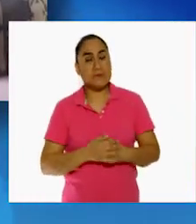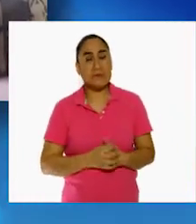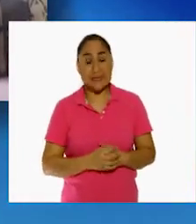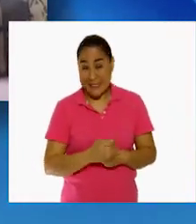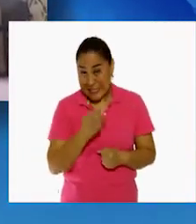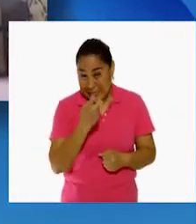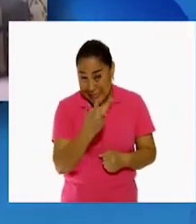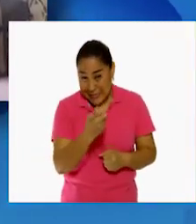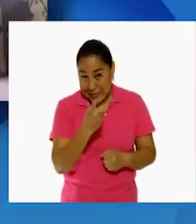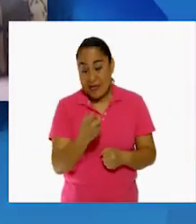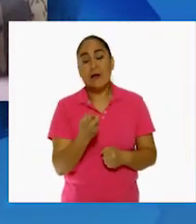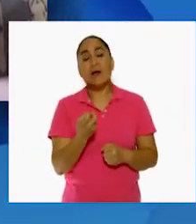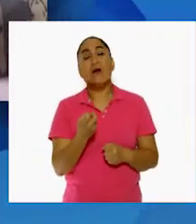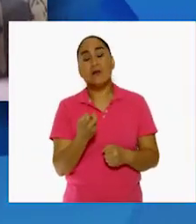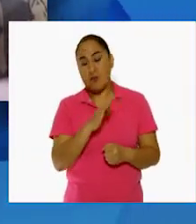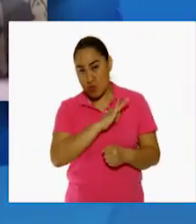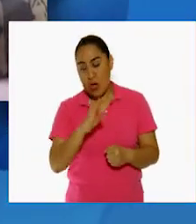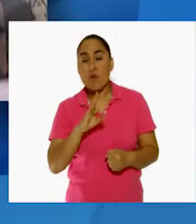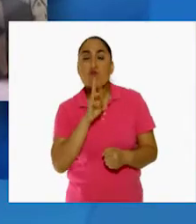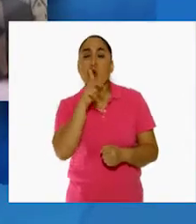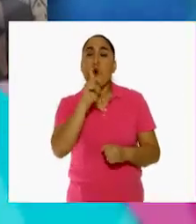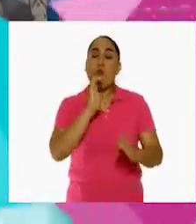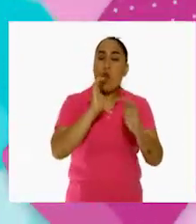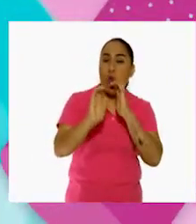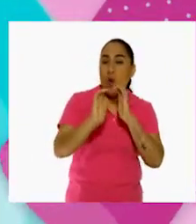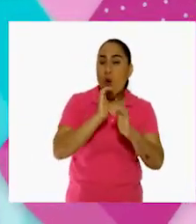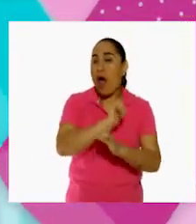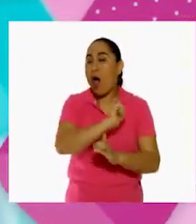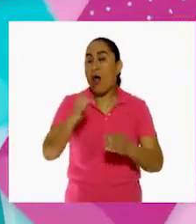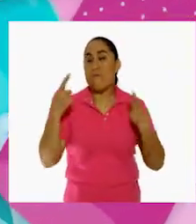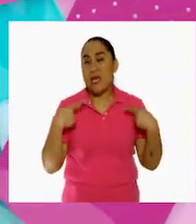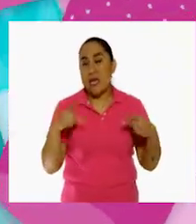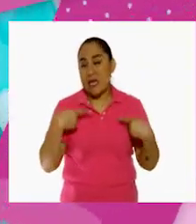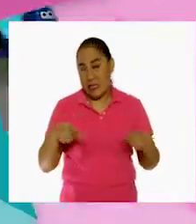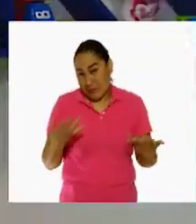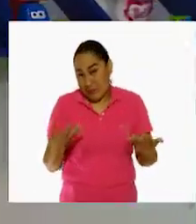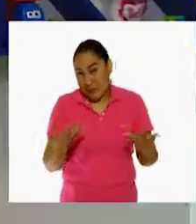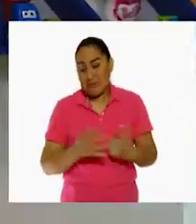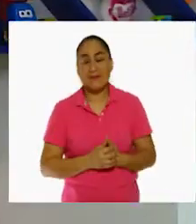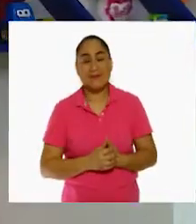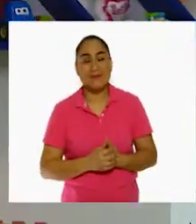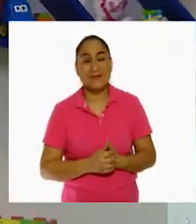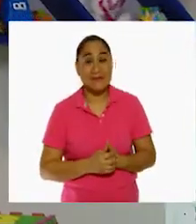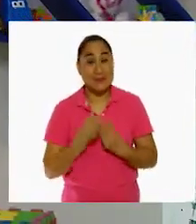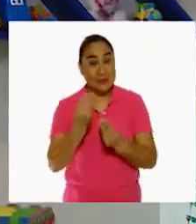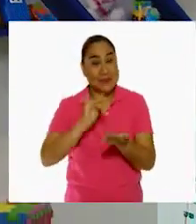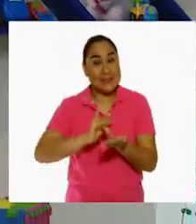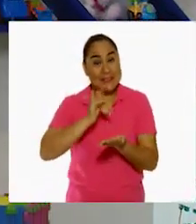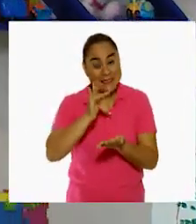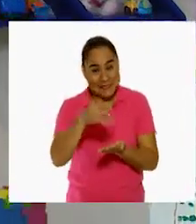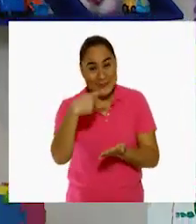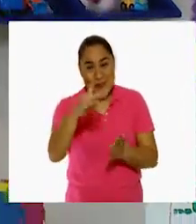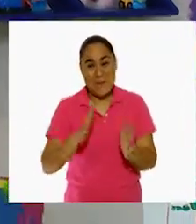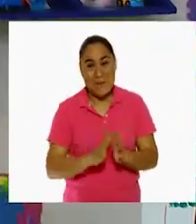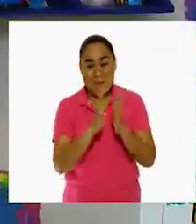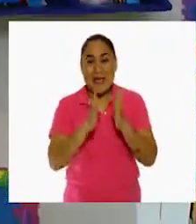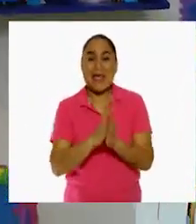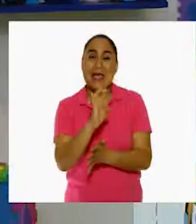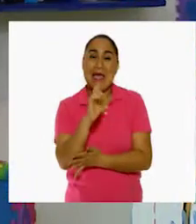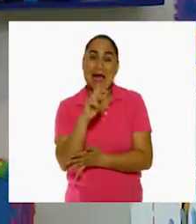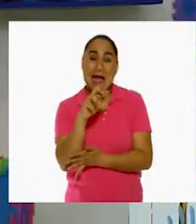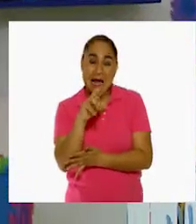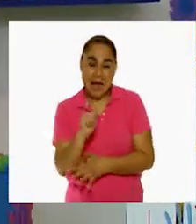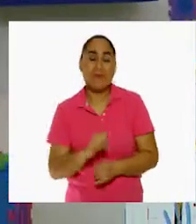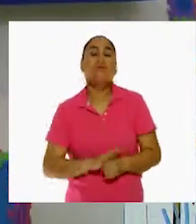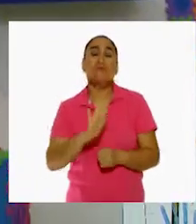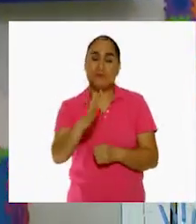esta manera habrá buena comunicación entre las personas. Muchísimas gracias por tu participación, Elena. Y yo